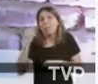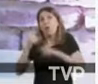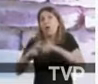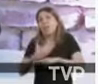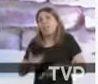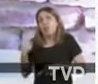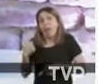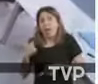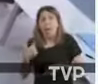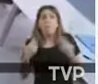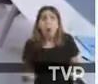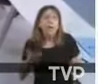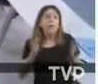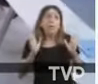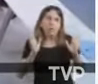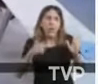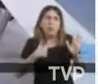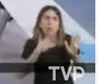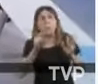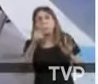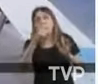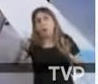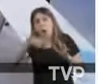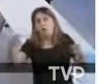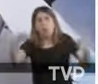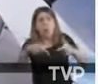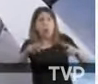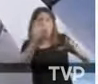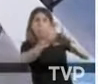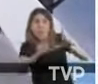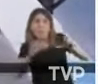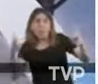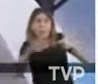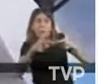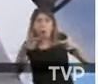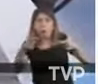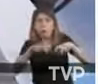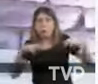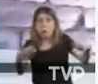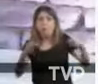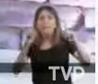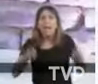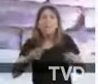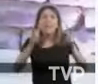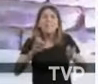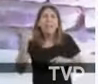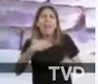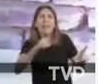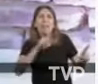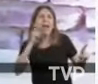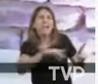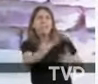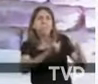también agradezco a ellos, a aquellos que están hoy participando de la reunión. Y después, con respecto a lo que marcaba Martín